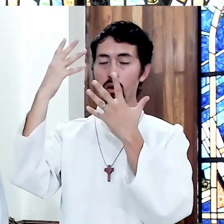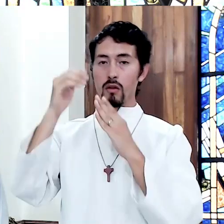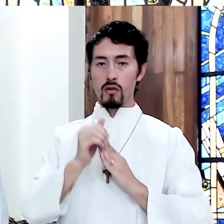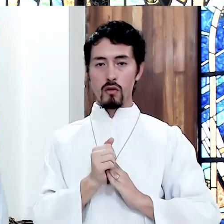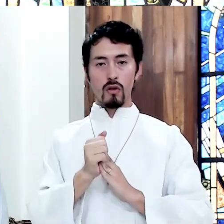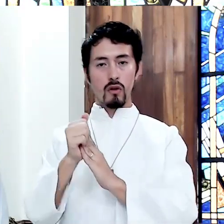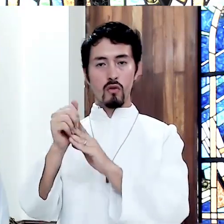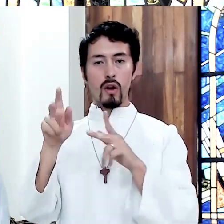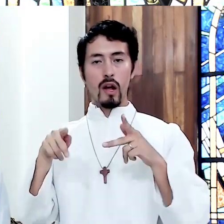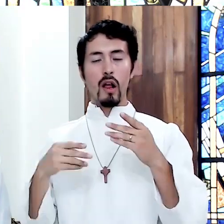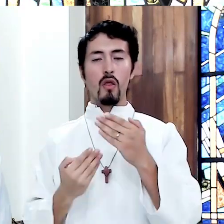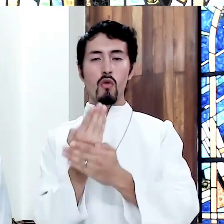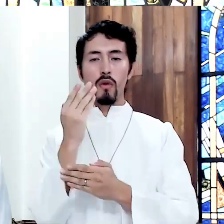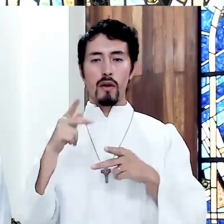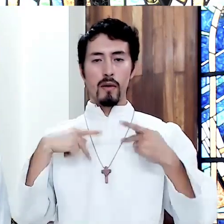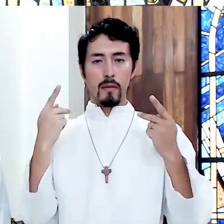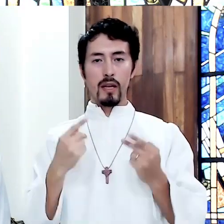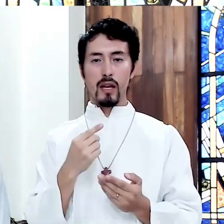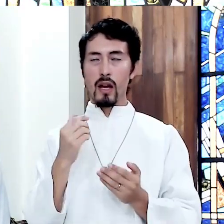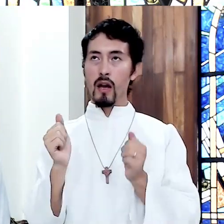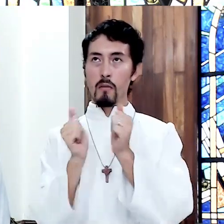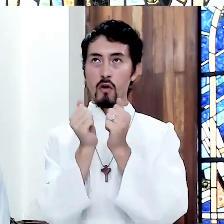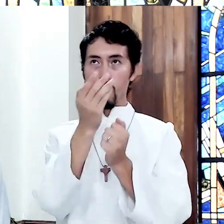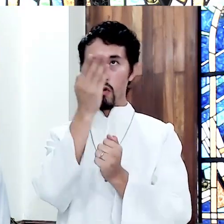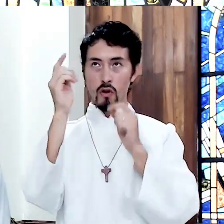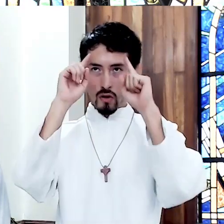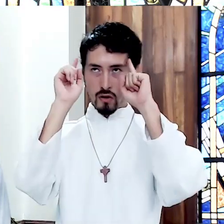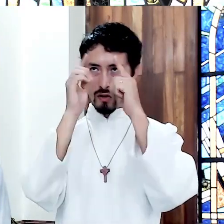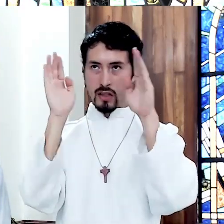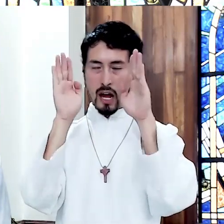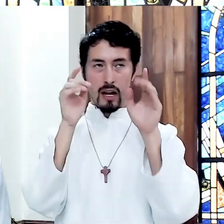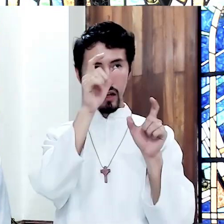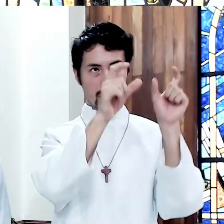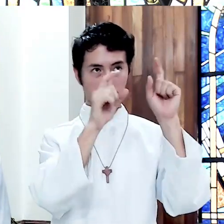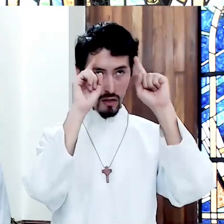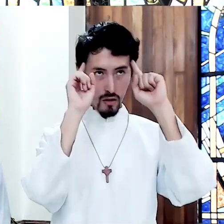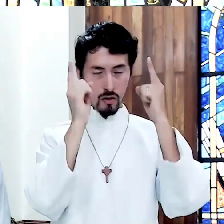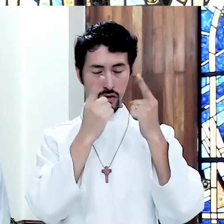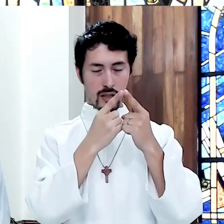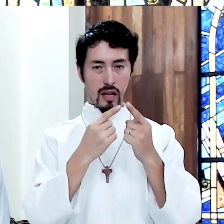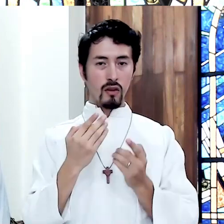los ángeles y los santos, cantamos sin cesar el himno de tu gloria.